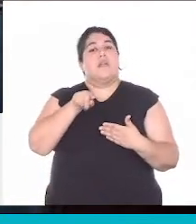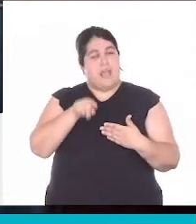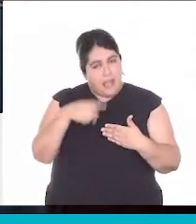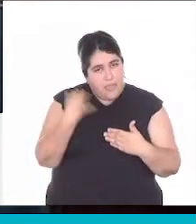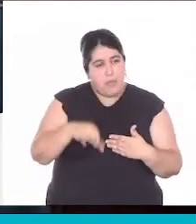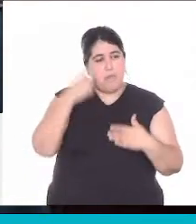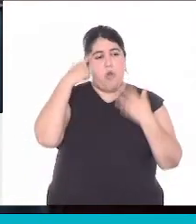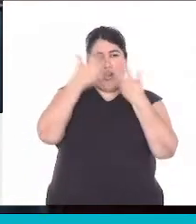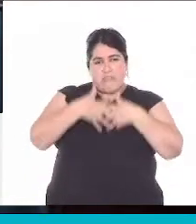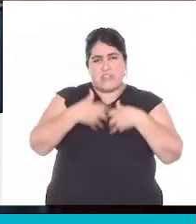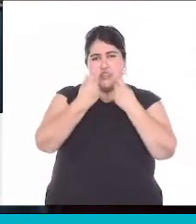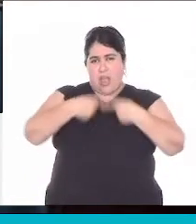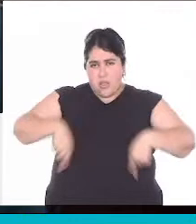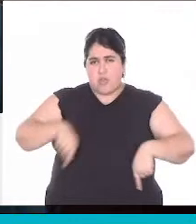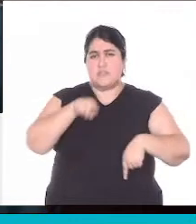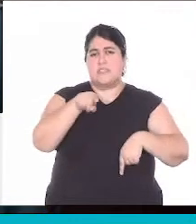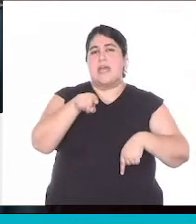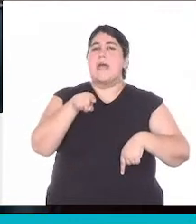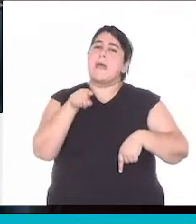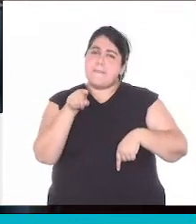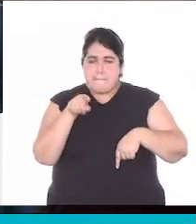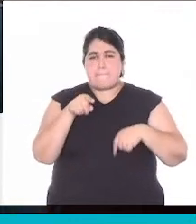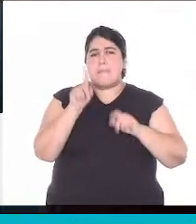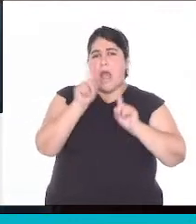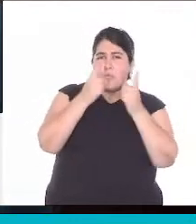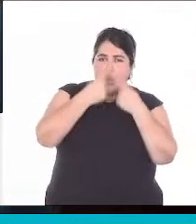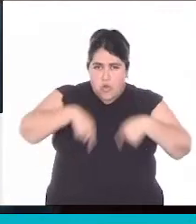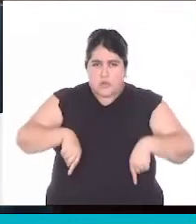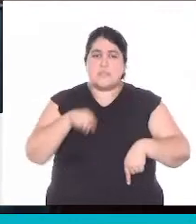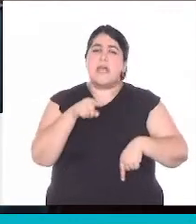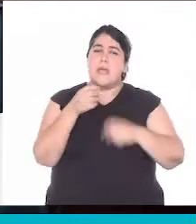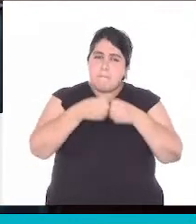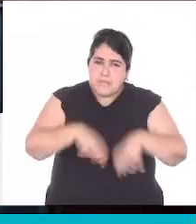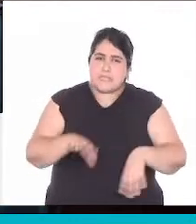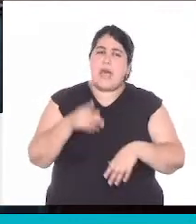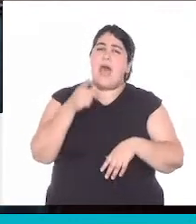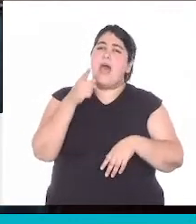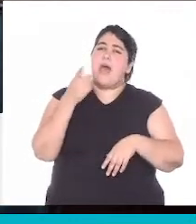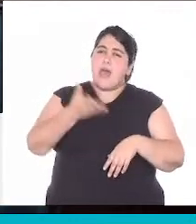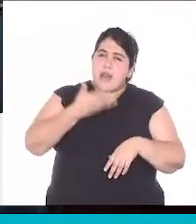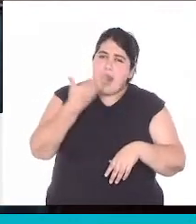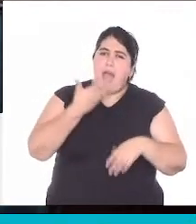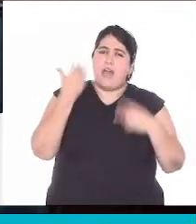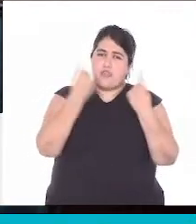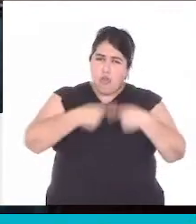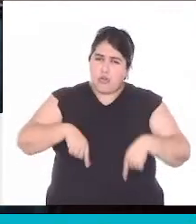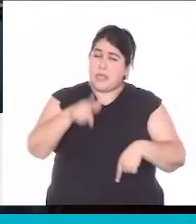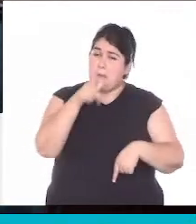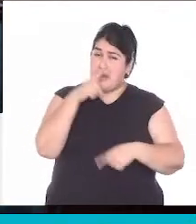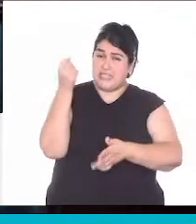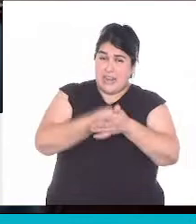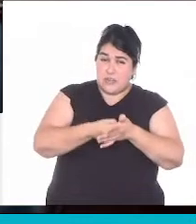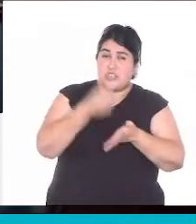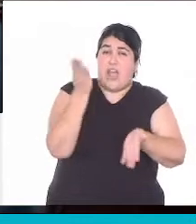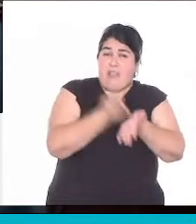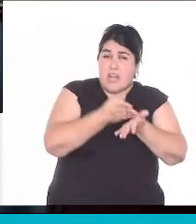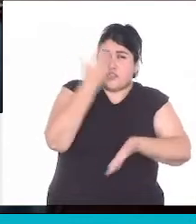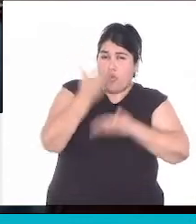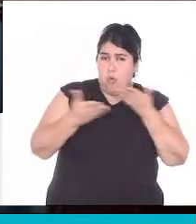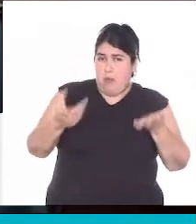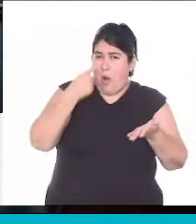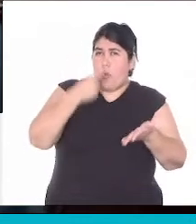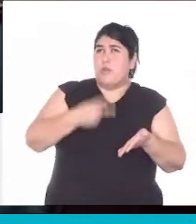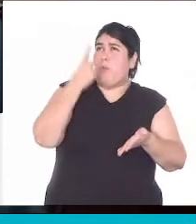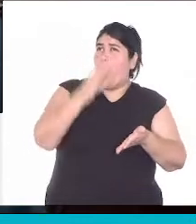a quienes, de alguna manera, empezaron a propiciar un relato donde pareciera que la lucha por los derechos humanos empezó en los últimos 20 años de